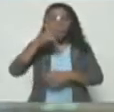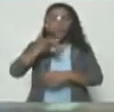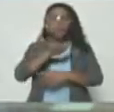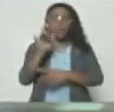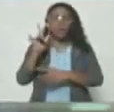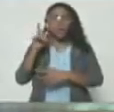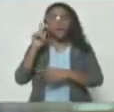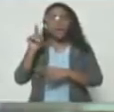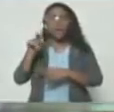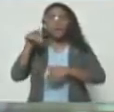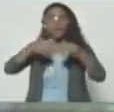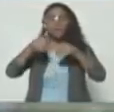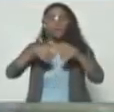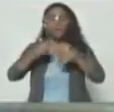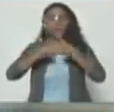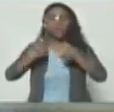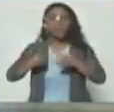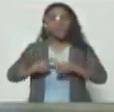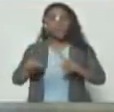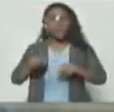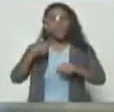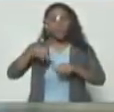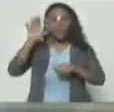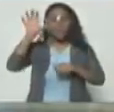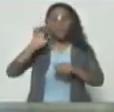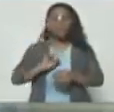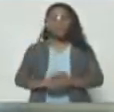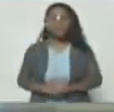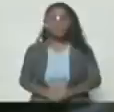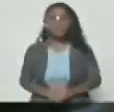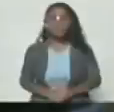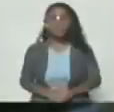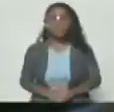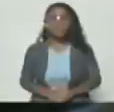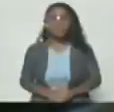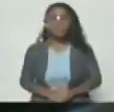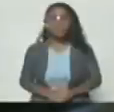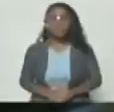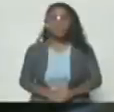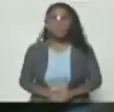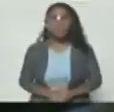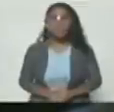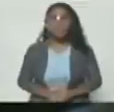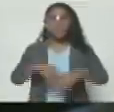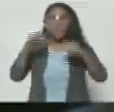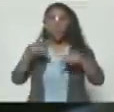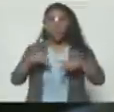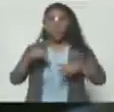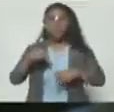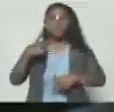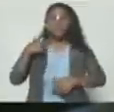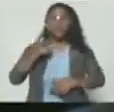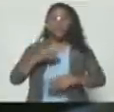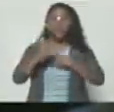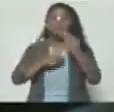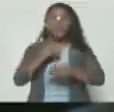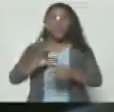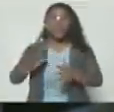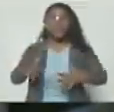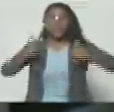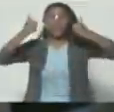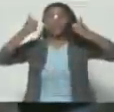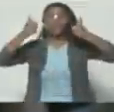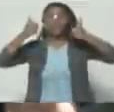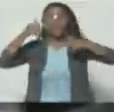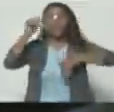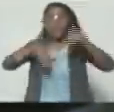la vía para dirimir las diferencias del país. y hoy tenemos que rescatar el voto como la única